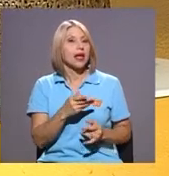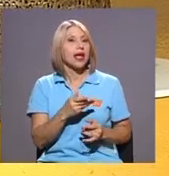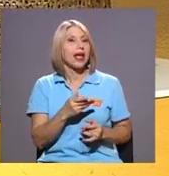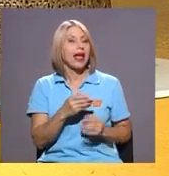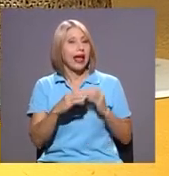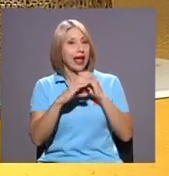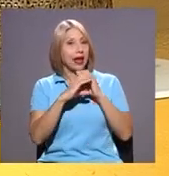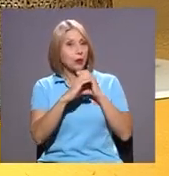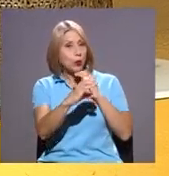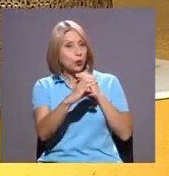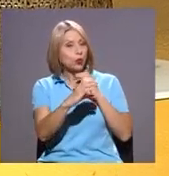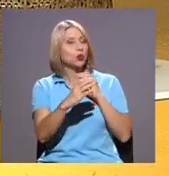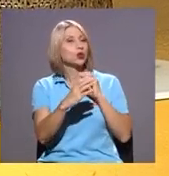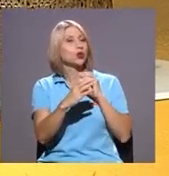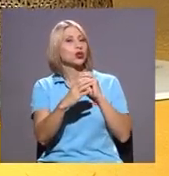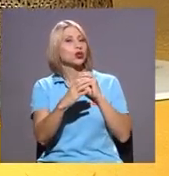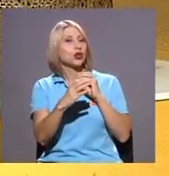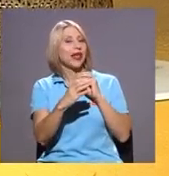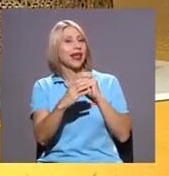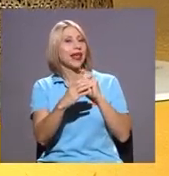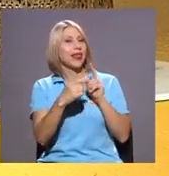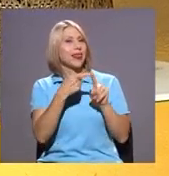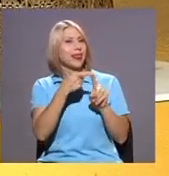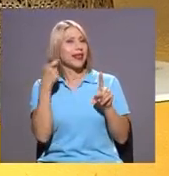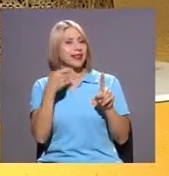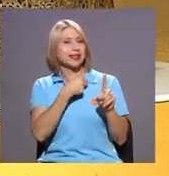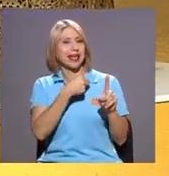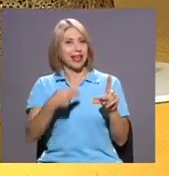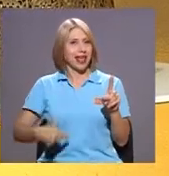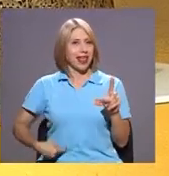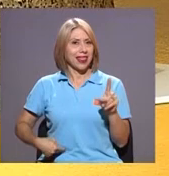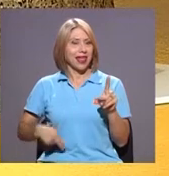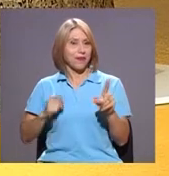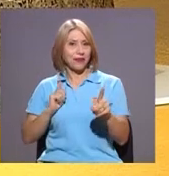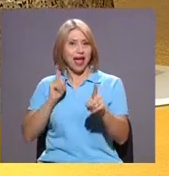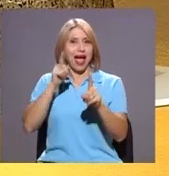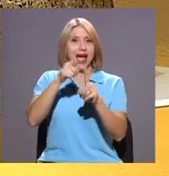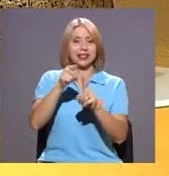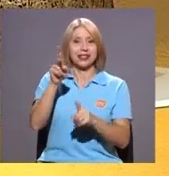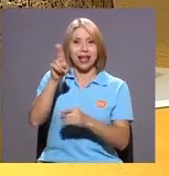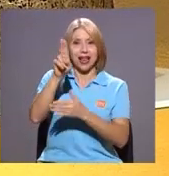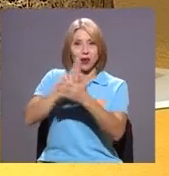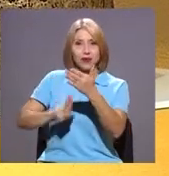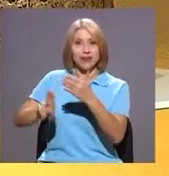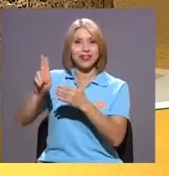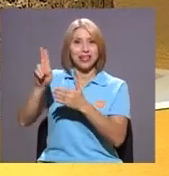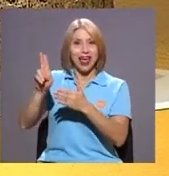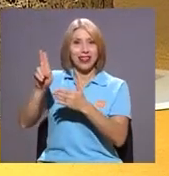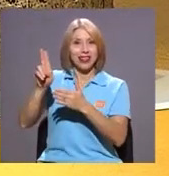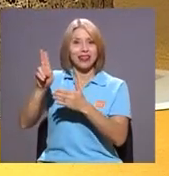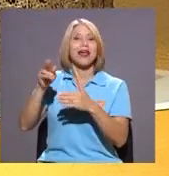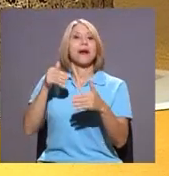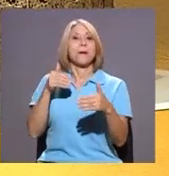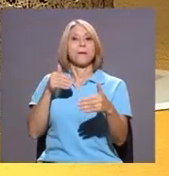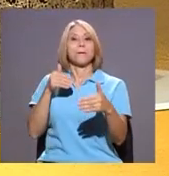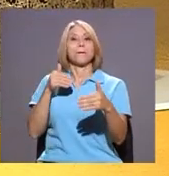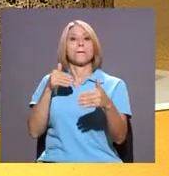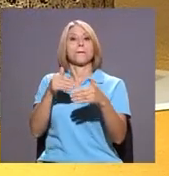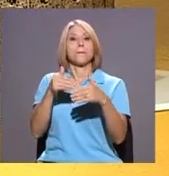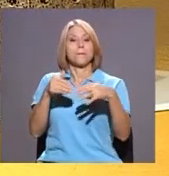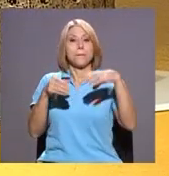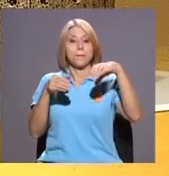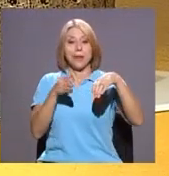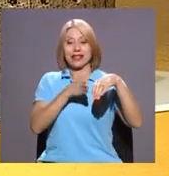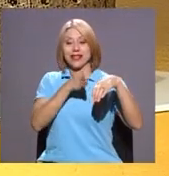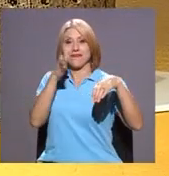el bus que viene de Heredia hacia la U pasa enfrente, entonces, pero no se les ve por fuera. Entiendo que